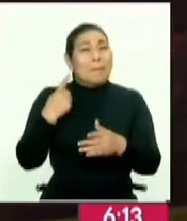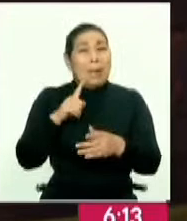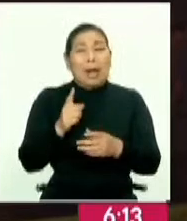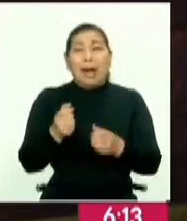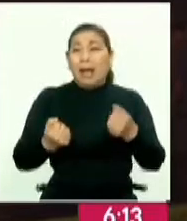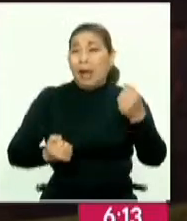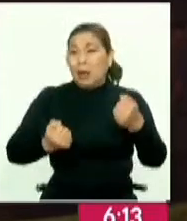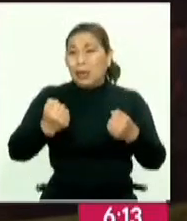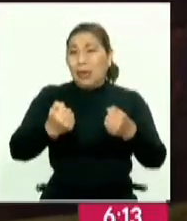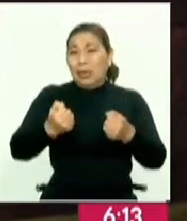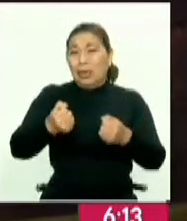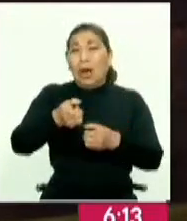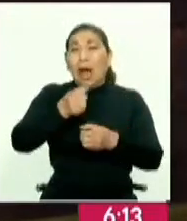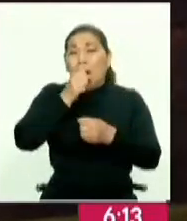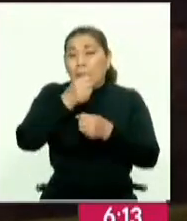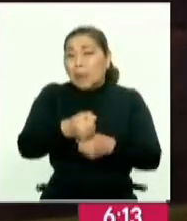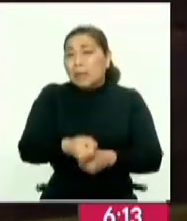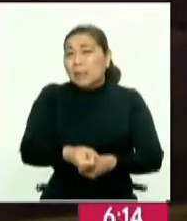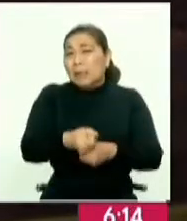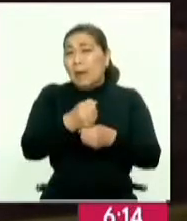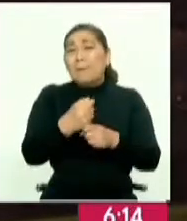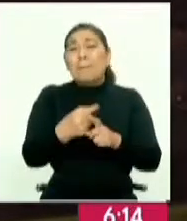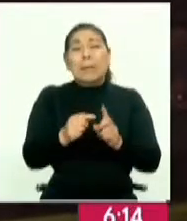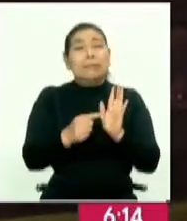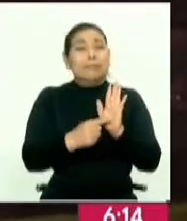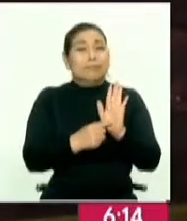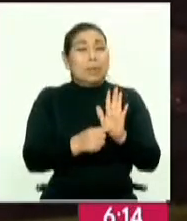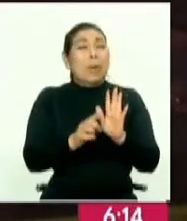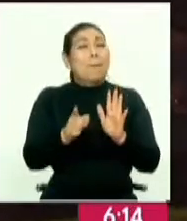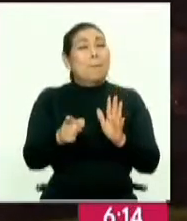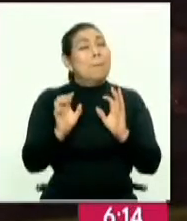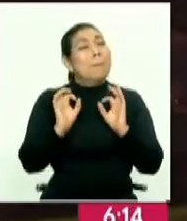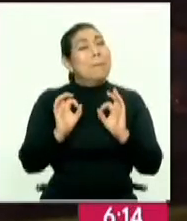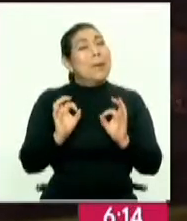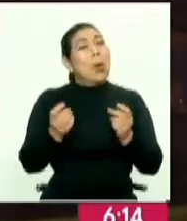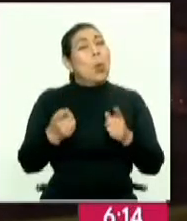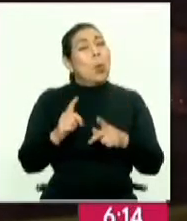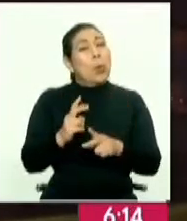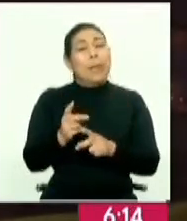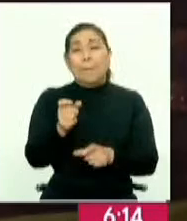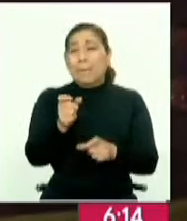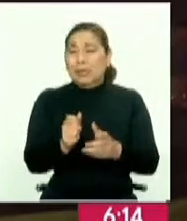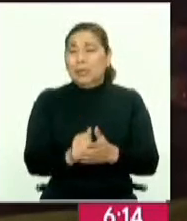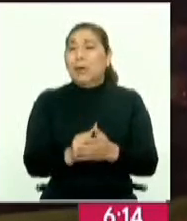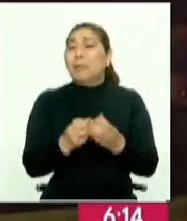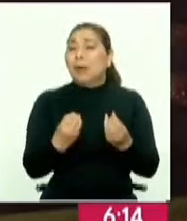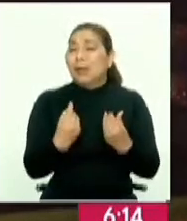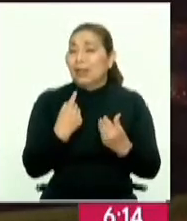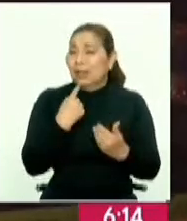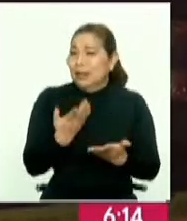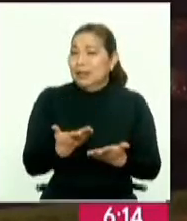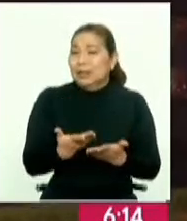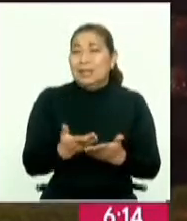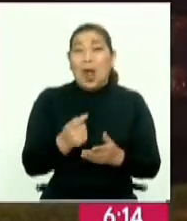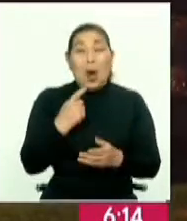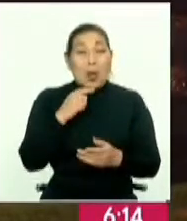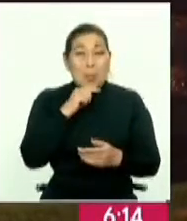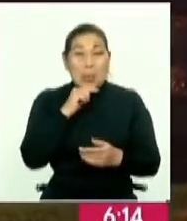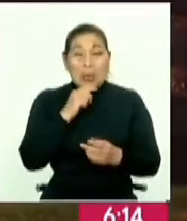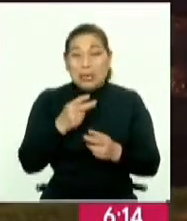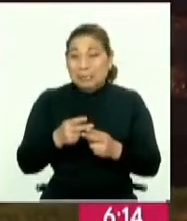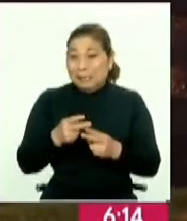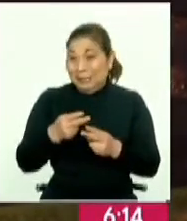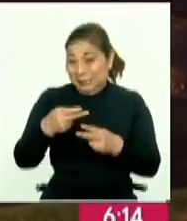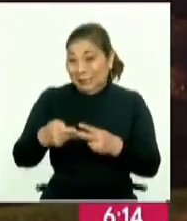bomberos hasta este punto este desmonte que también representa un peligro en cuanto a seguridad ciudadana porque según el testimonio de las